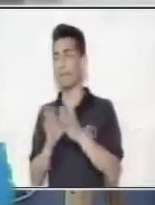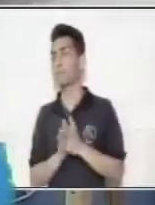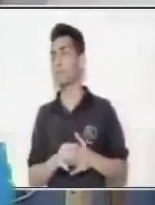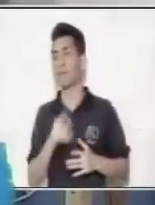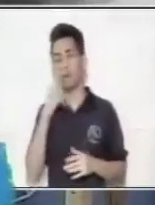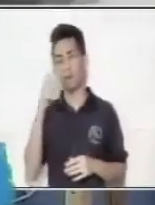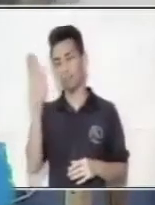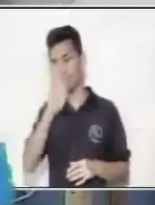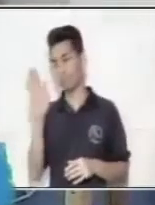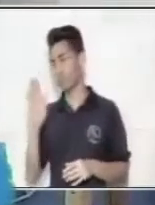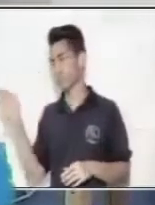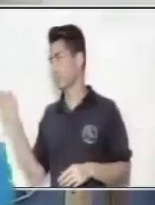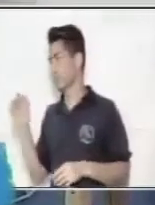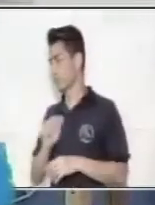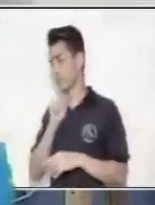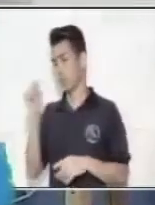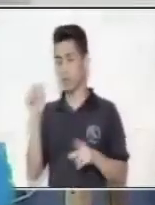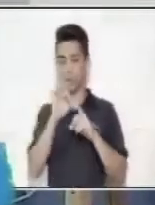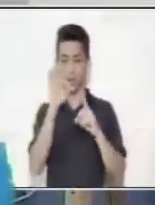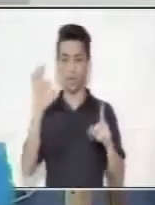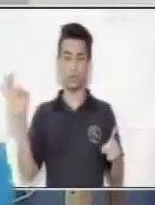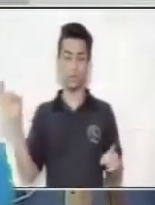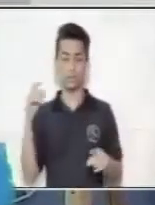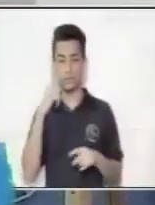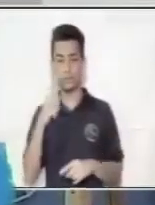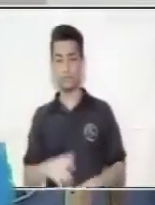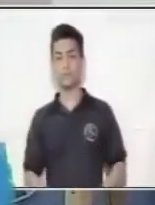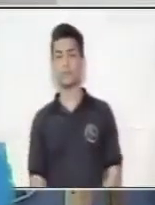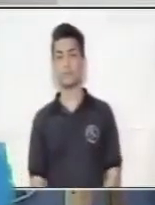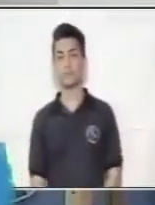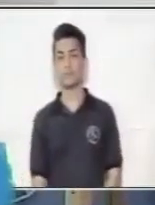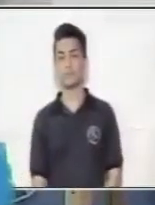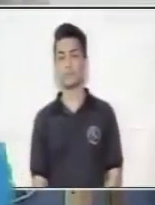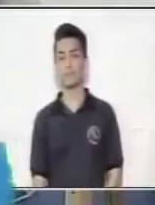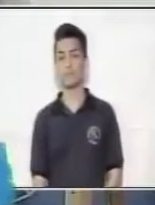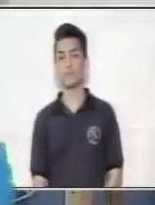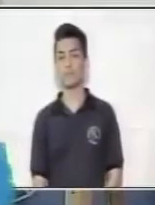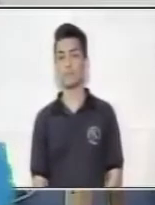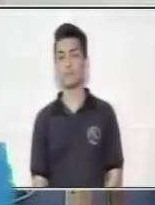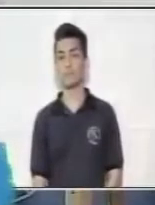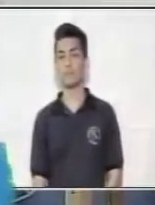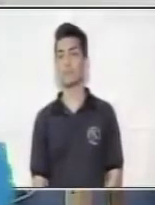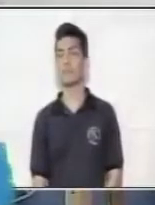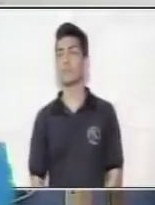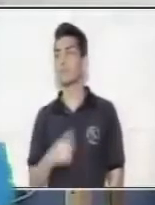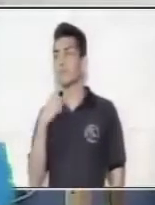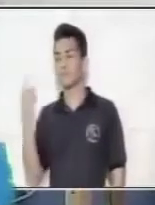la siguiente oración, que podríamos identificarla como nos trajo anoche